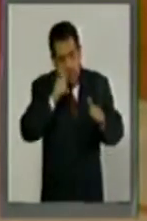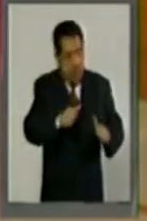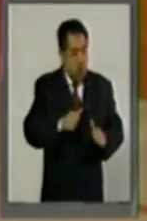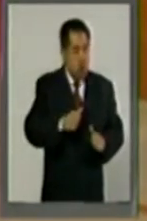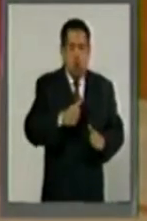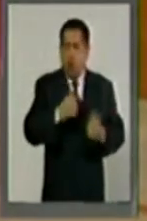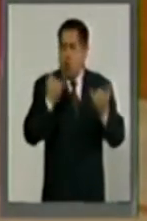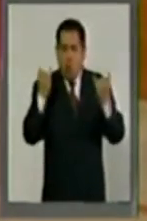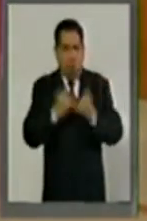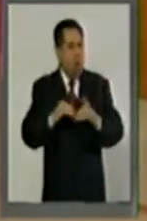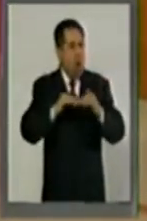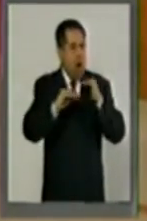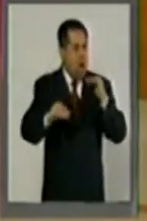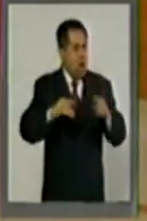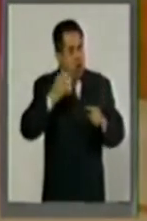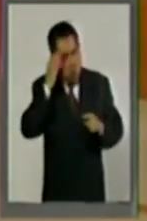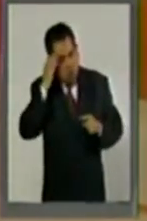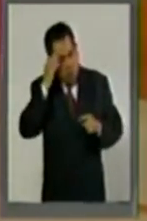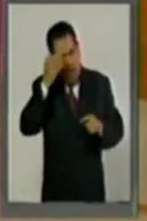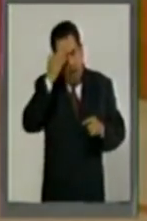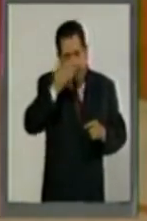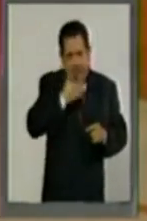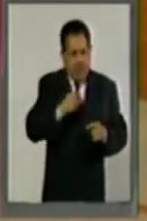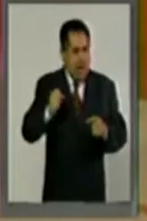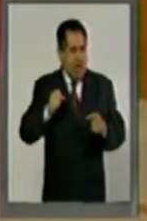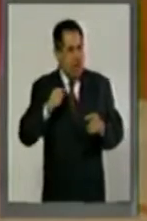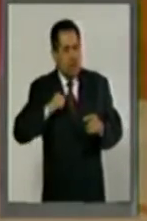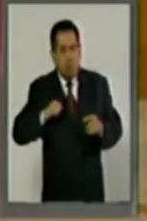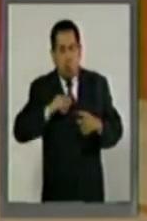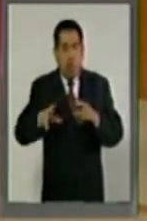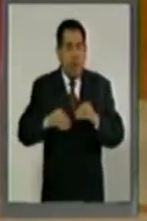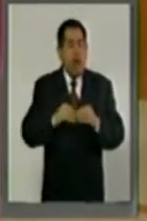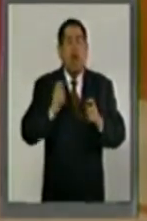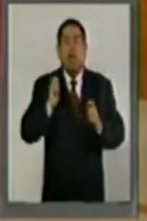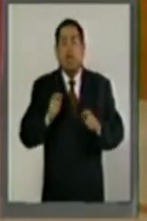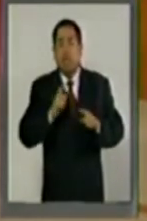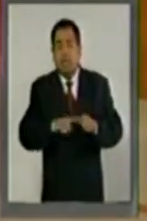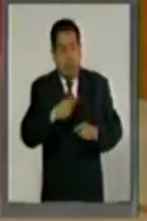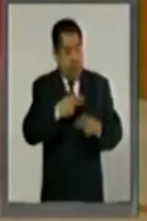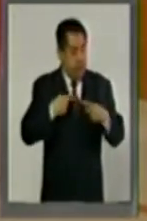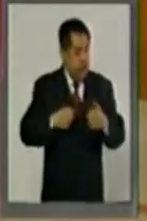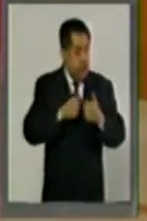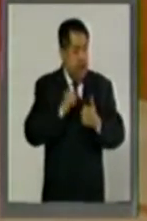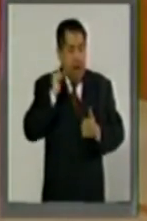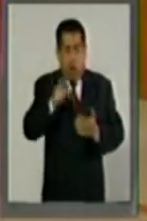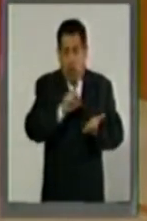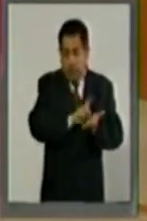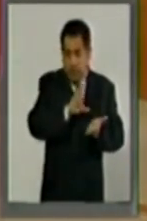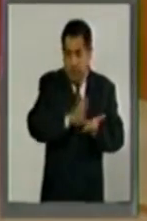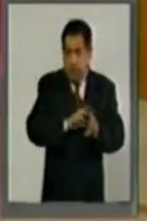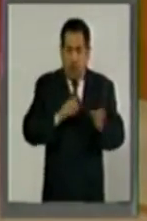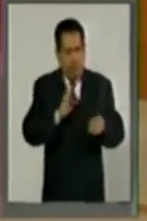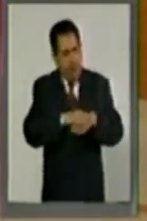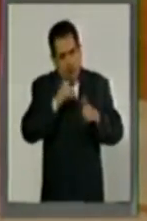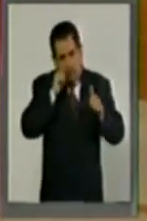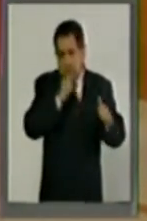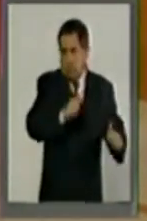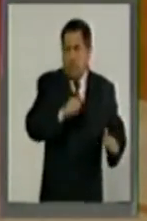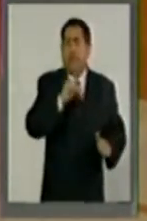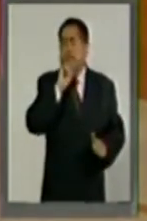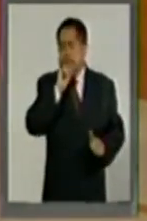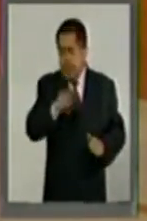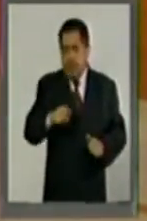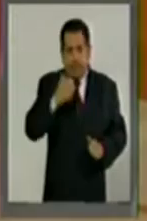de condiciones, conocimientos, aptitudes y antigüedad a las personas que presenten algún tipo de discapacidad. Asimismo, se